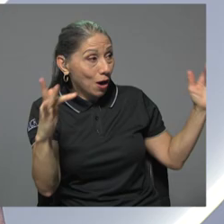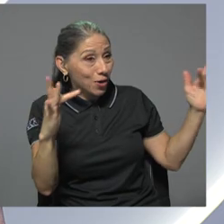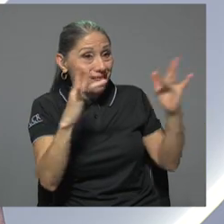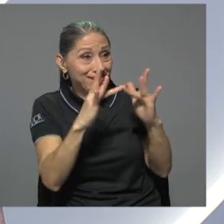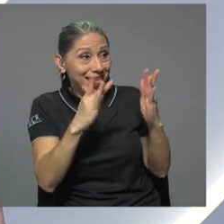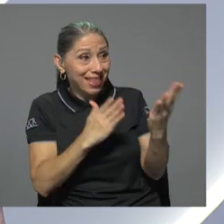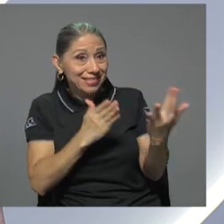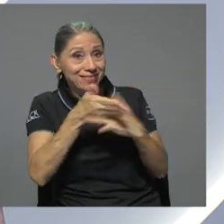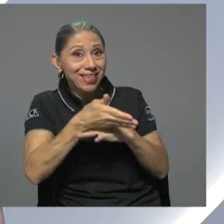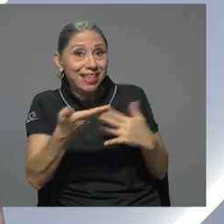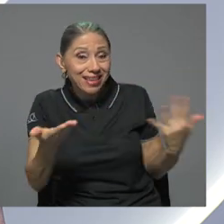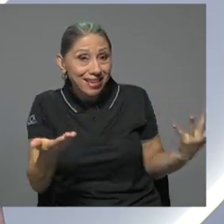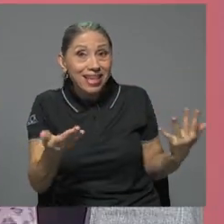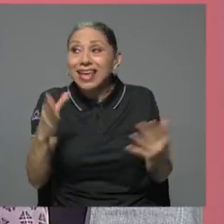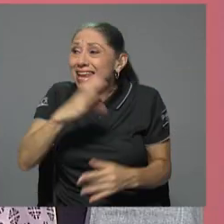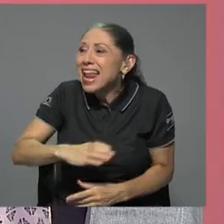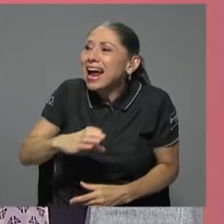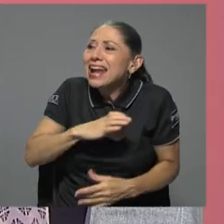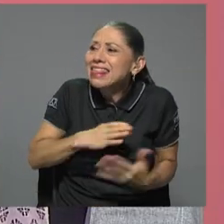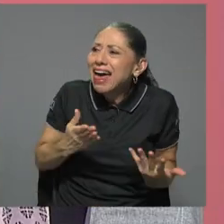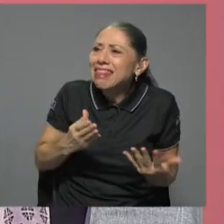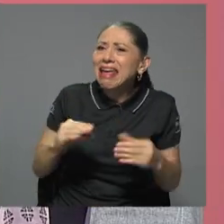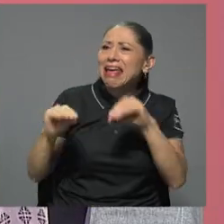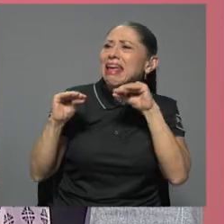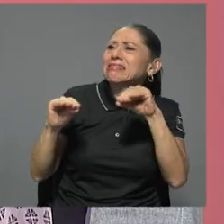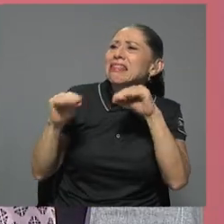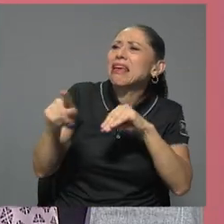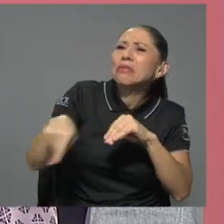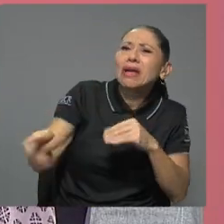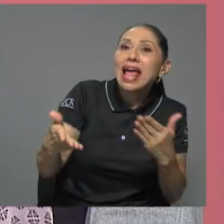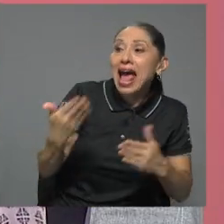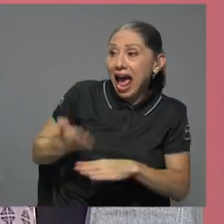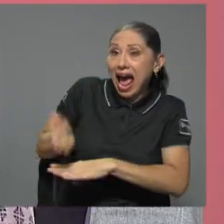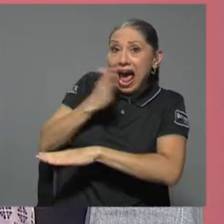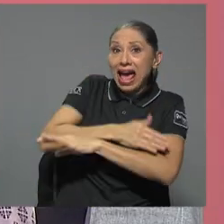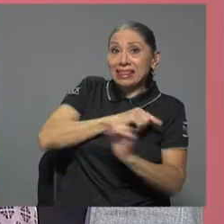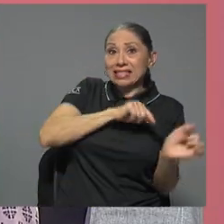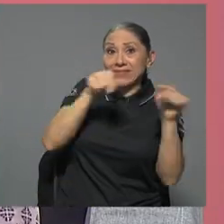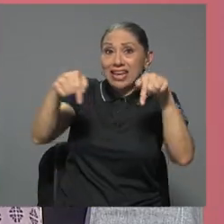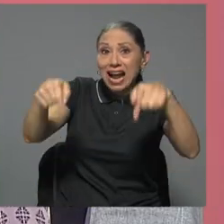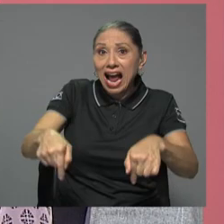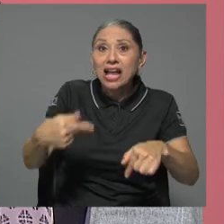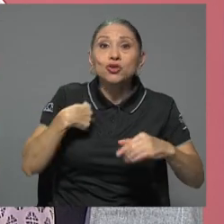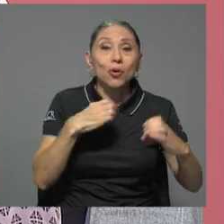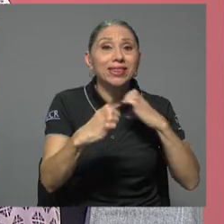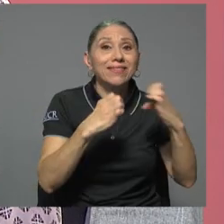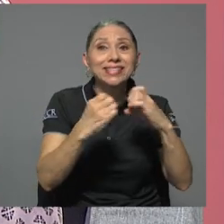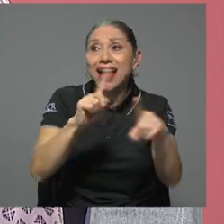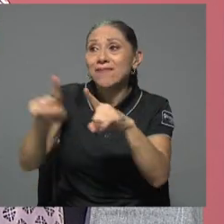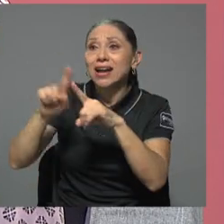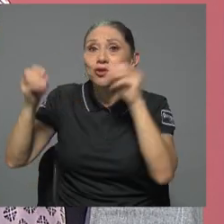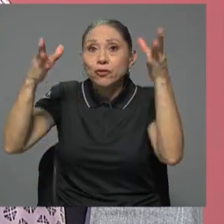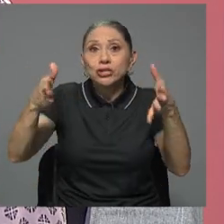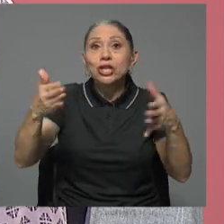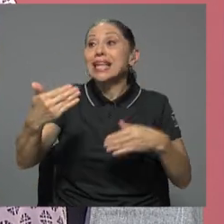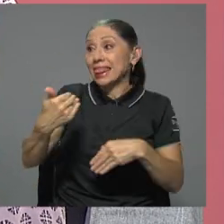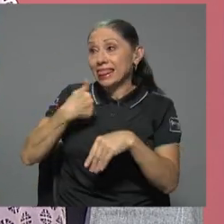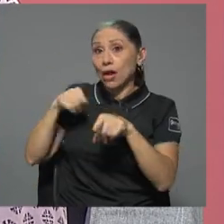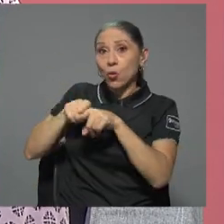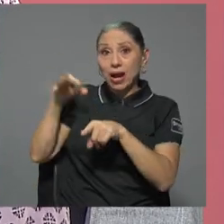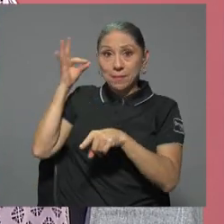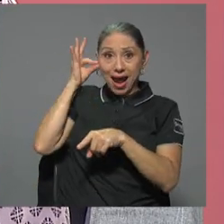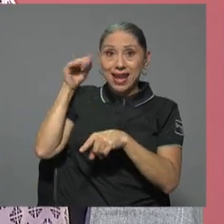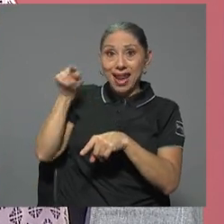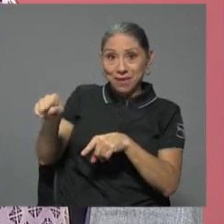calidad que les estamos enseñando antes de venir acá yo entrevisté a varias a varios profesores bueno yo tengo una hermana que es